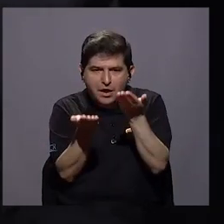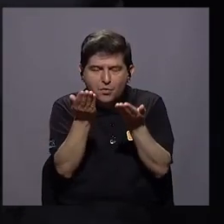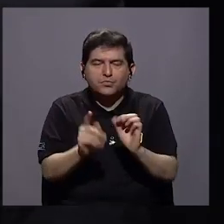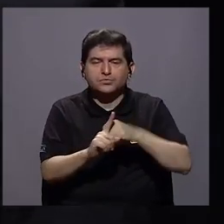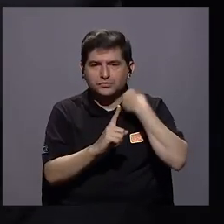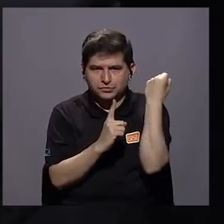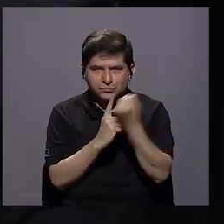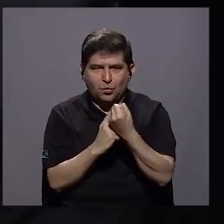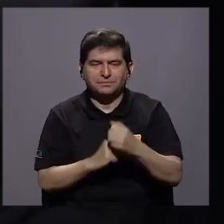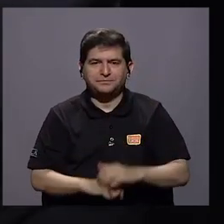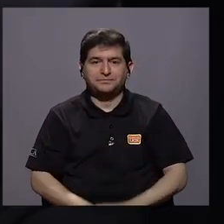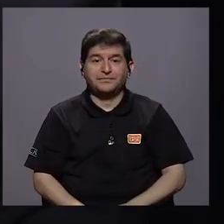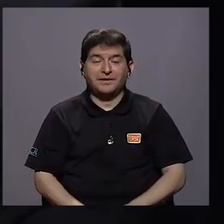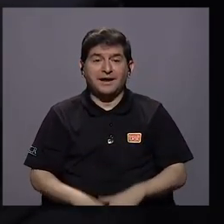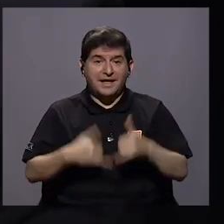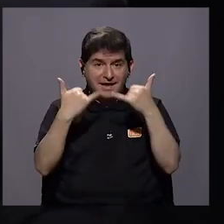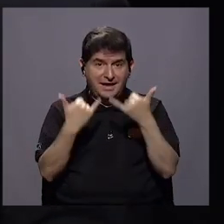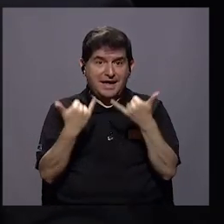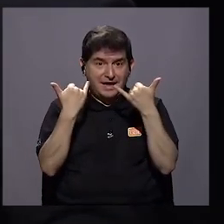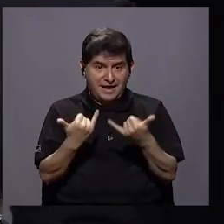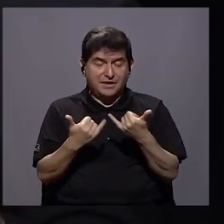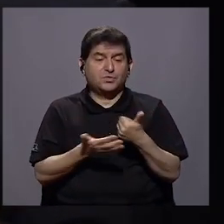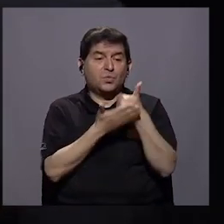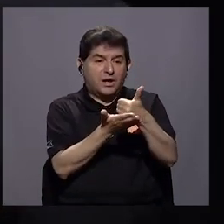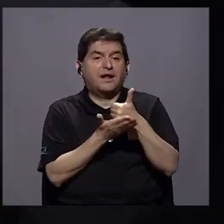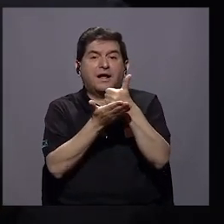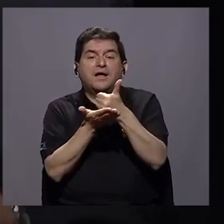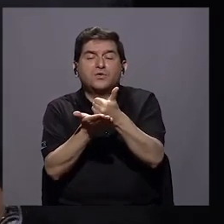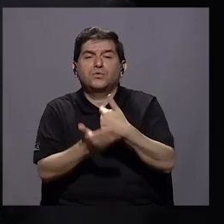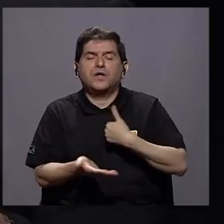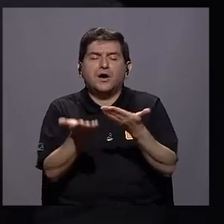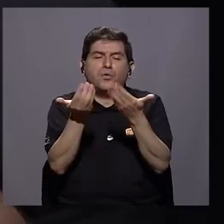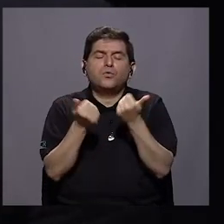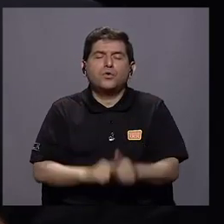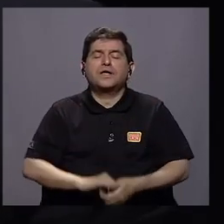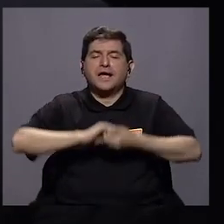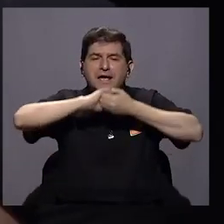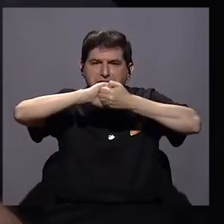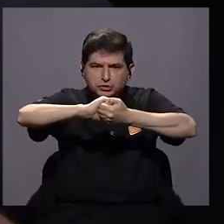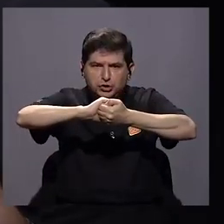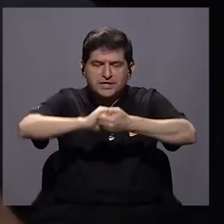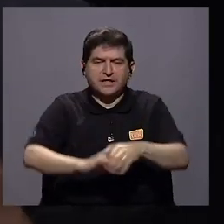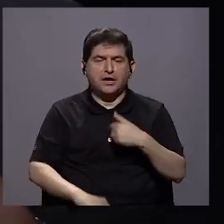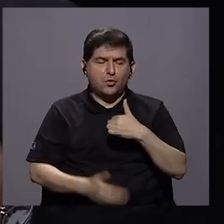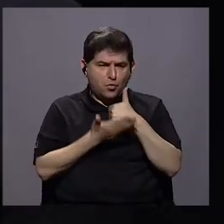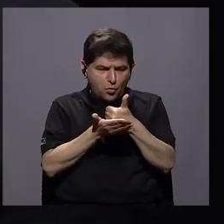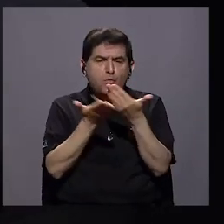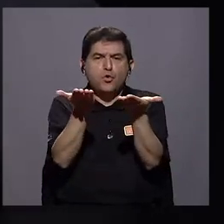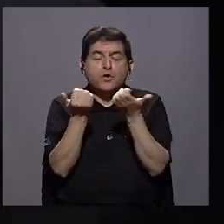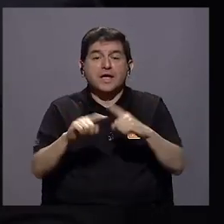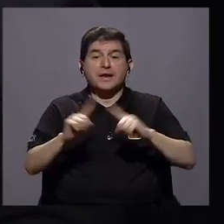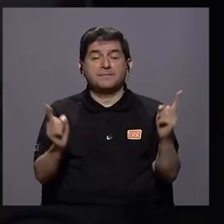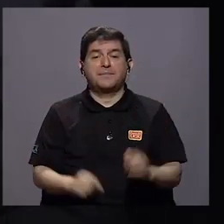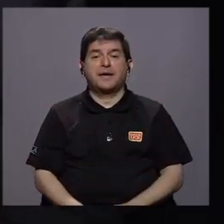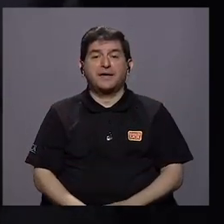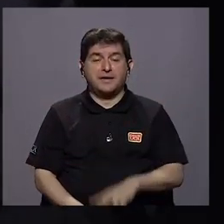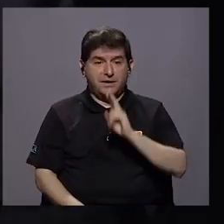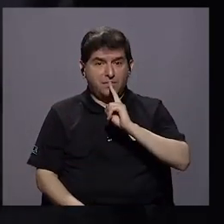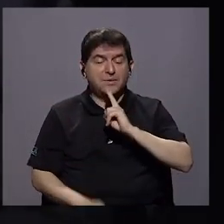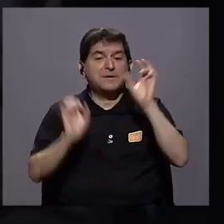en esta situación actual para colaborar, porque uno quiere ser solidario, uno quiere colaborar, pero hasta